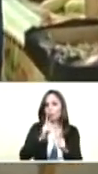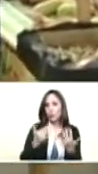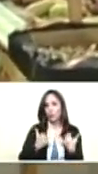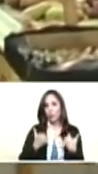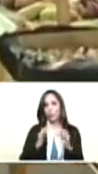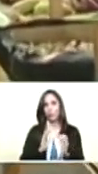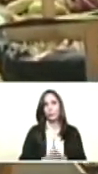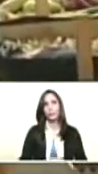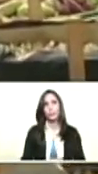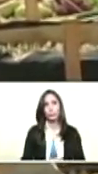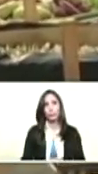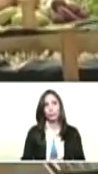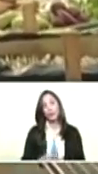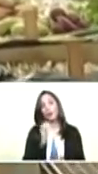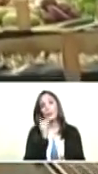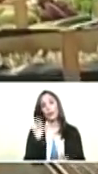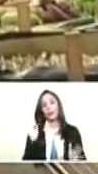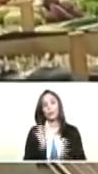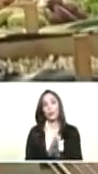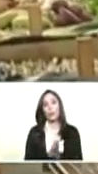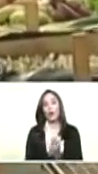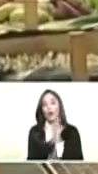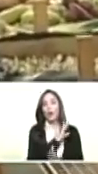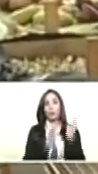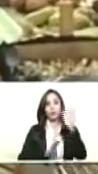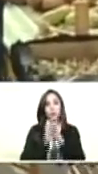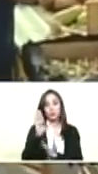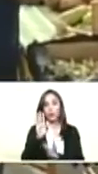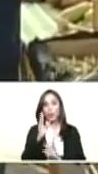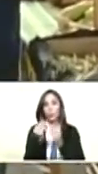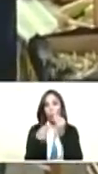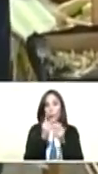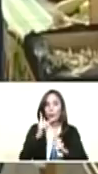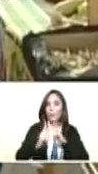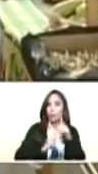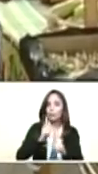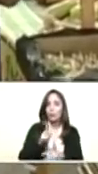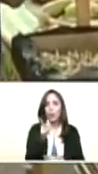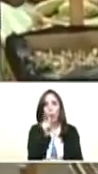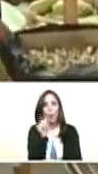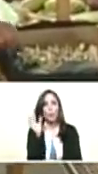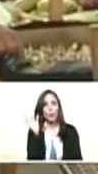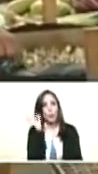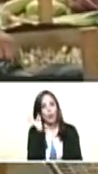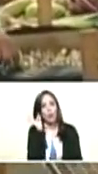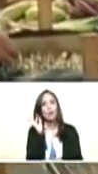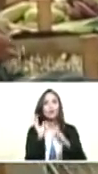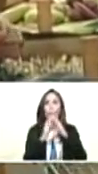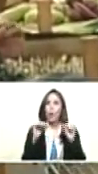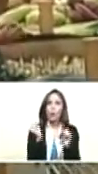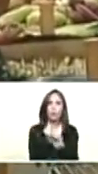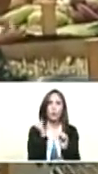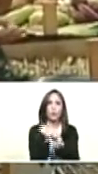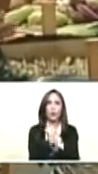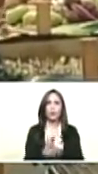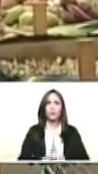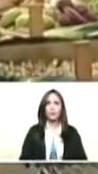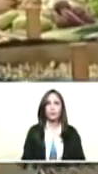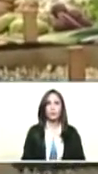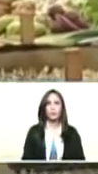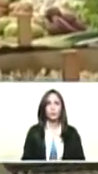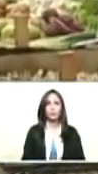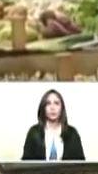el surgimiento del hombre nuevo, la mujer nueva, la solidaridad, el trabajo. Jesús,